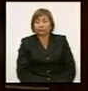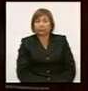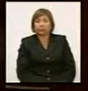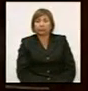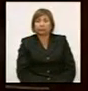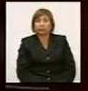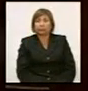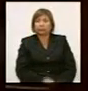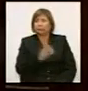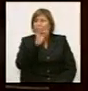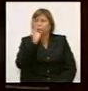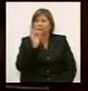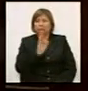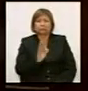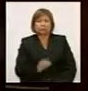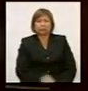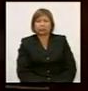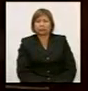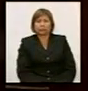Nunca.